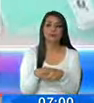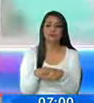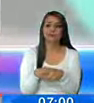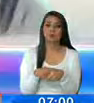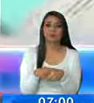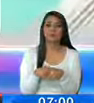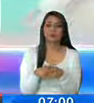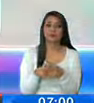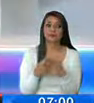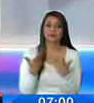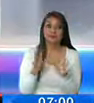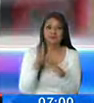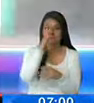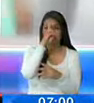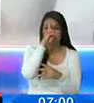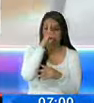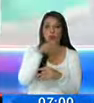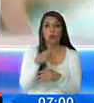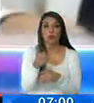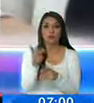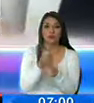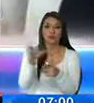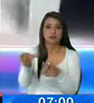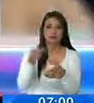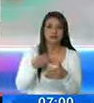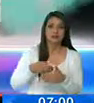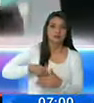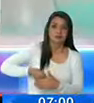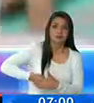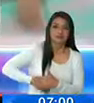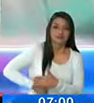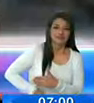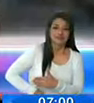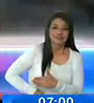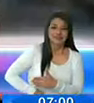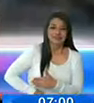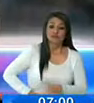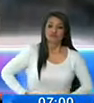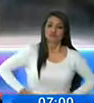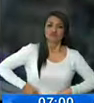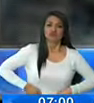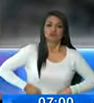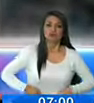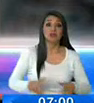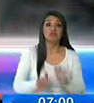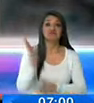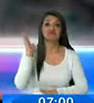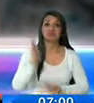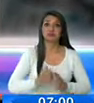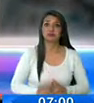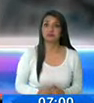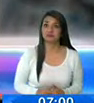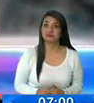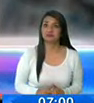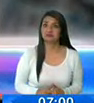estos no sonaran. Luego se los metió directamente al pantalón, alzándoselos, y se los metió adentro. De ahí,